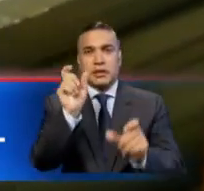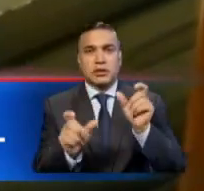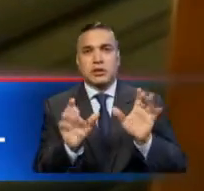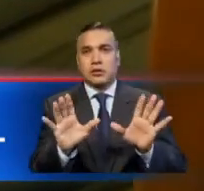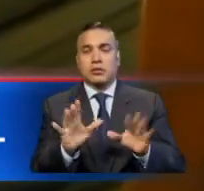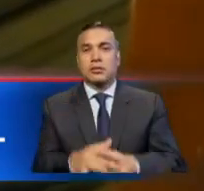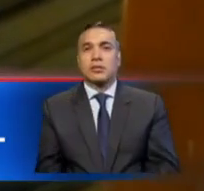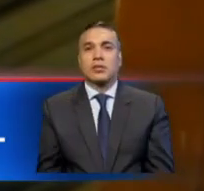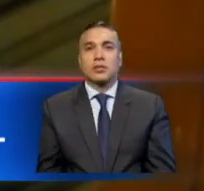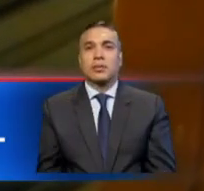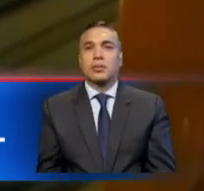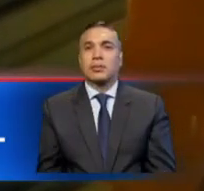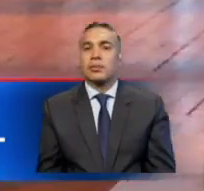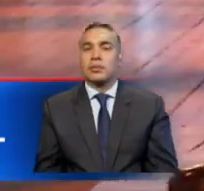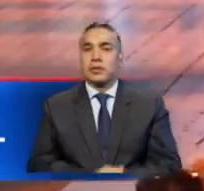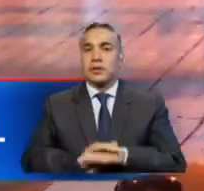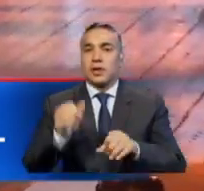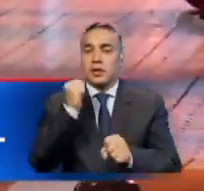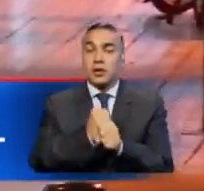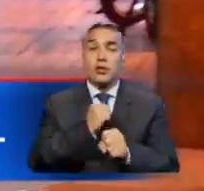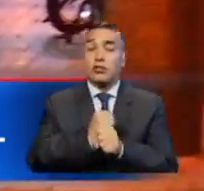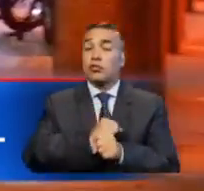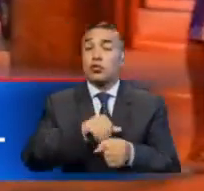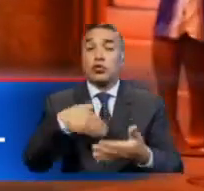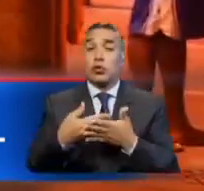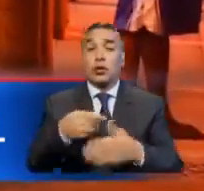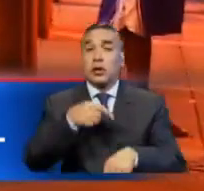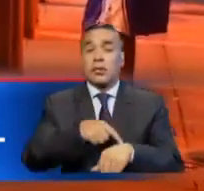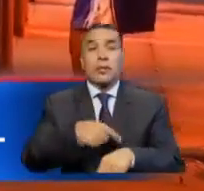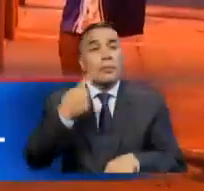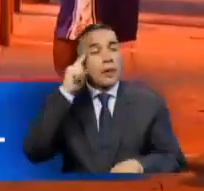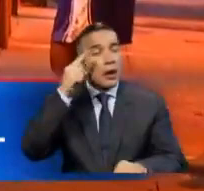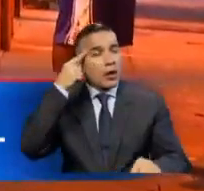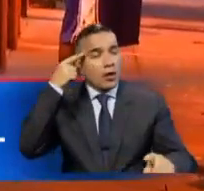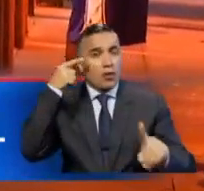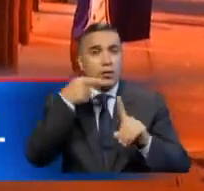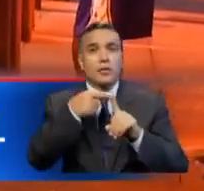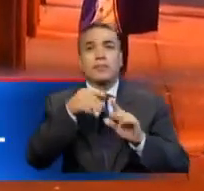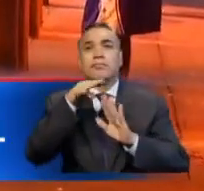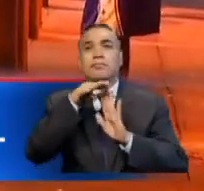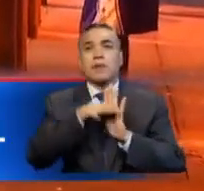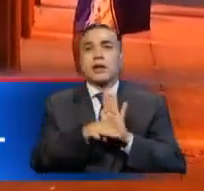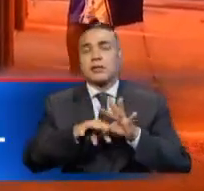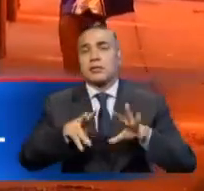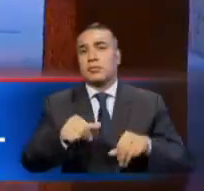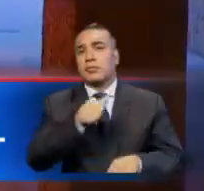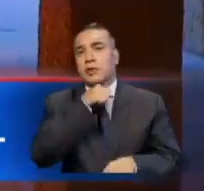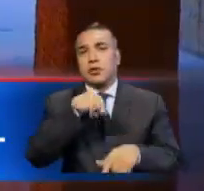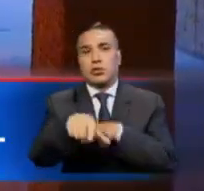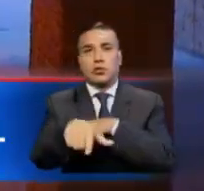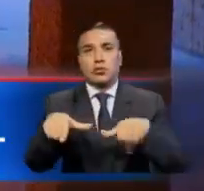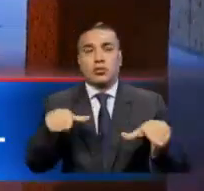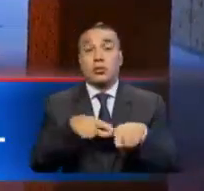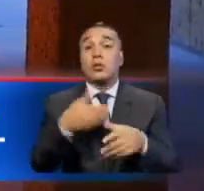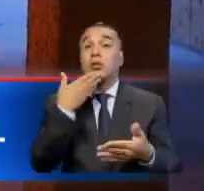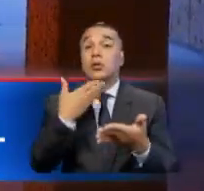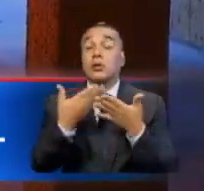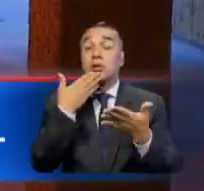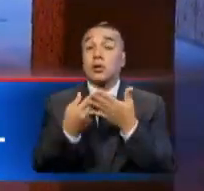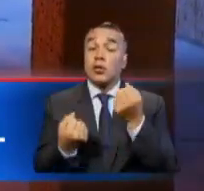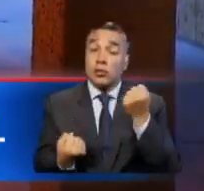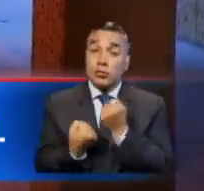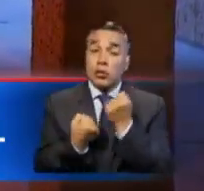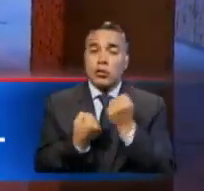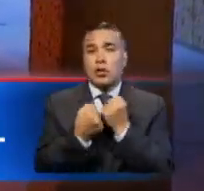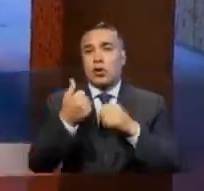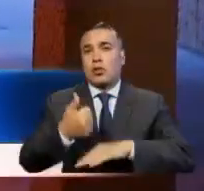clientes. Se ha realizado ya operativos constantes con el objetivo de mermar el índice delincuencial aquí, obviamente gracias al apoyo constante de